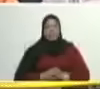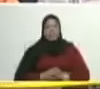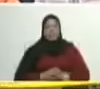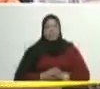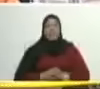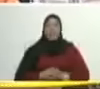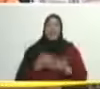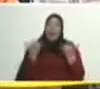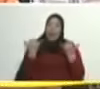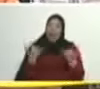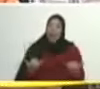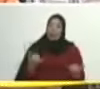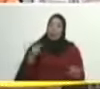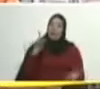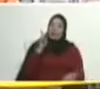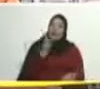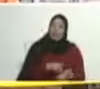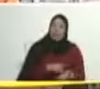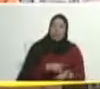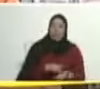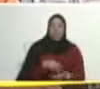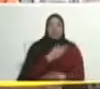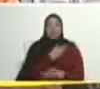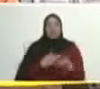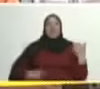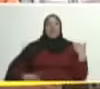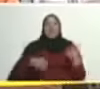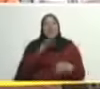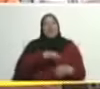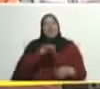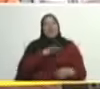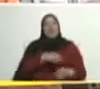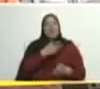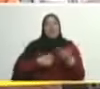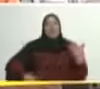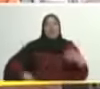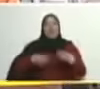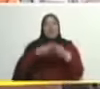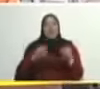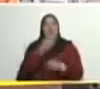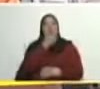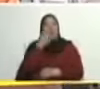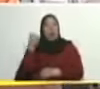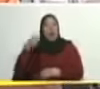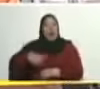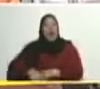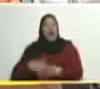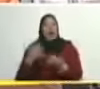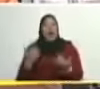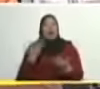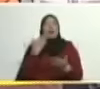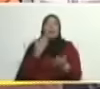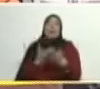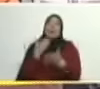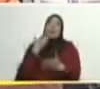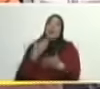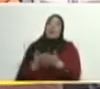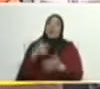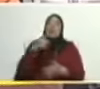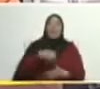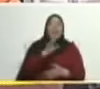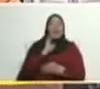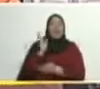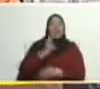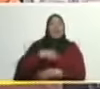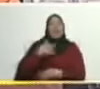Y a usted, señor presidente, le deseo todo lo mejor en las venideras elecciones. Sé que